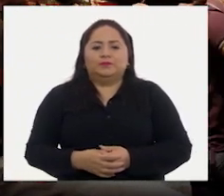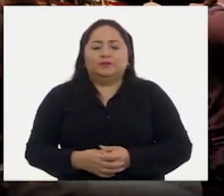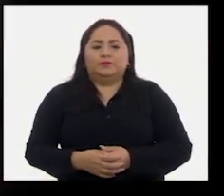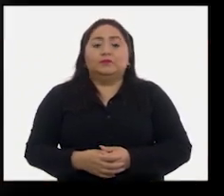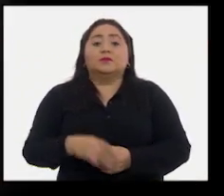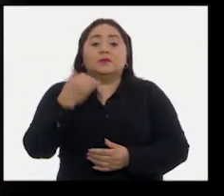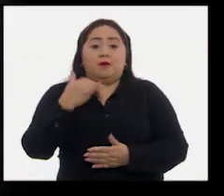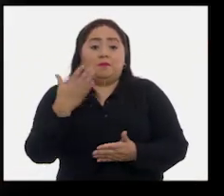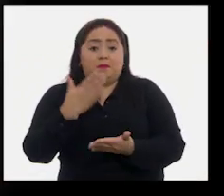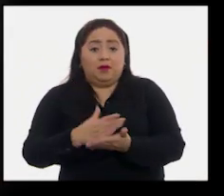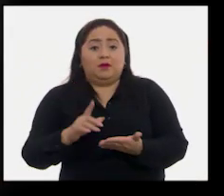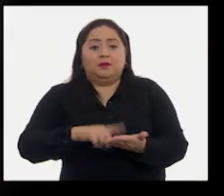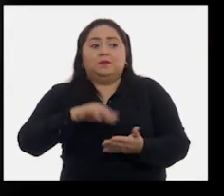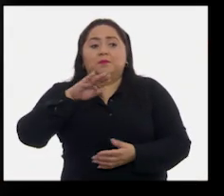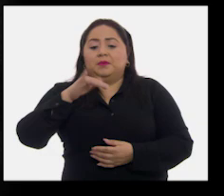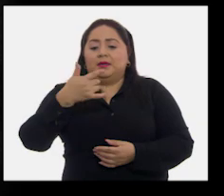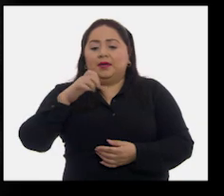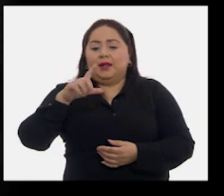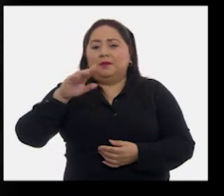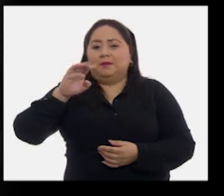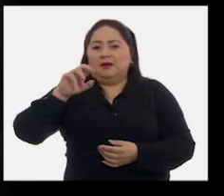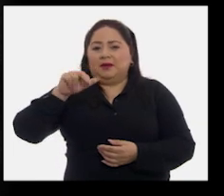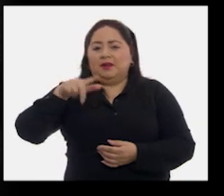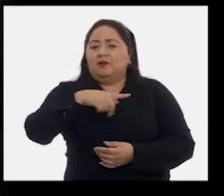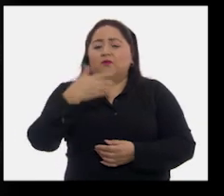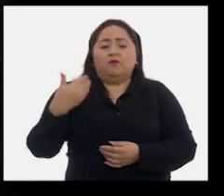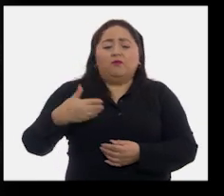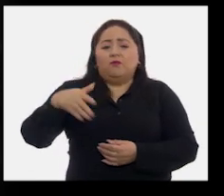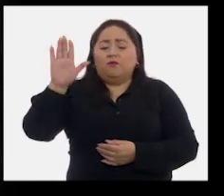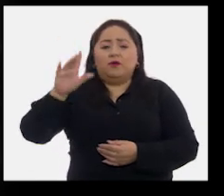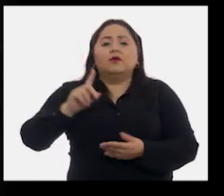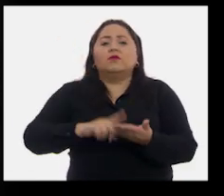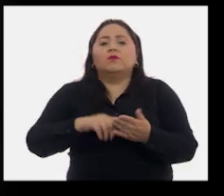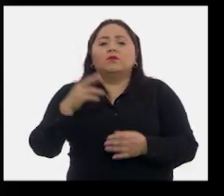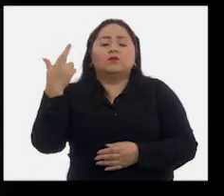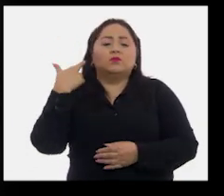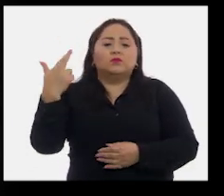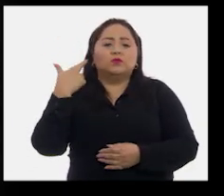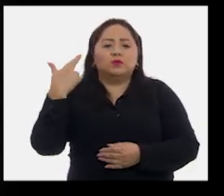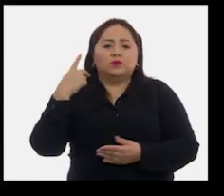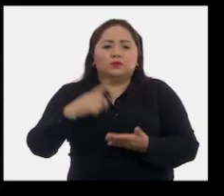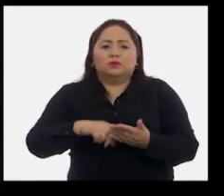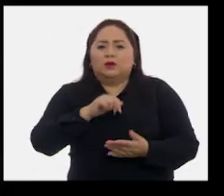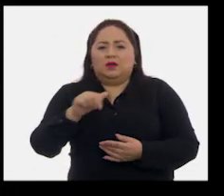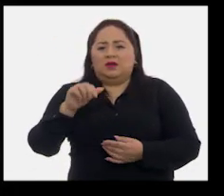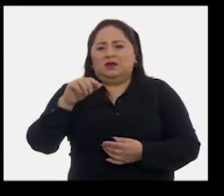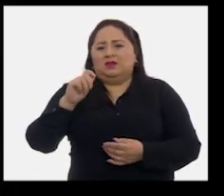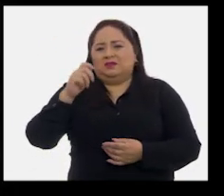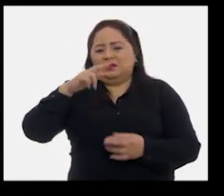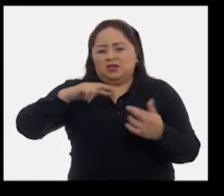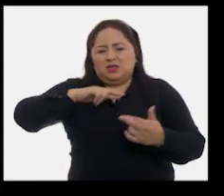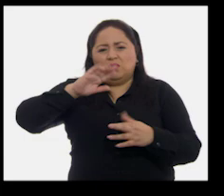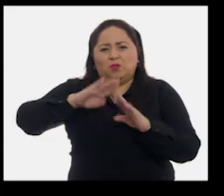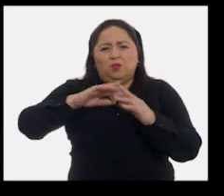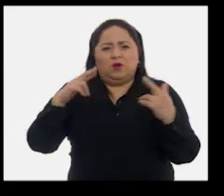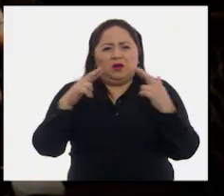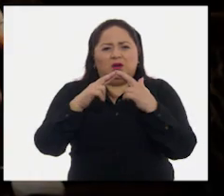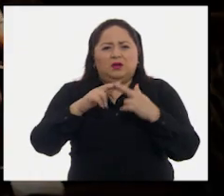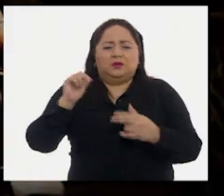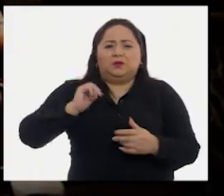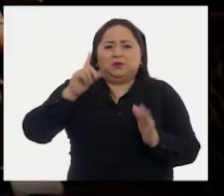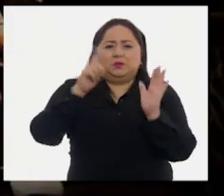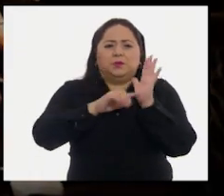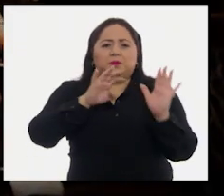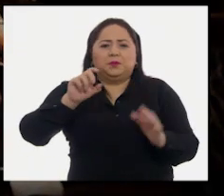Por su parte, Miguel Bernal Jiménez fue el gran exponente de la música de influencia estética religiosa del siglo XX